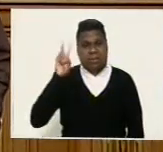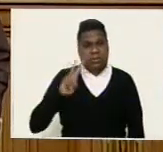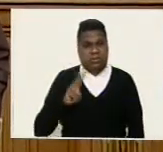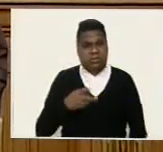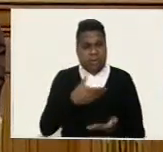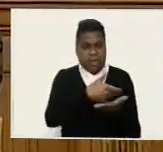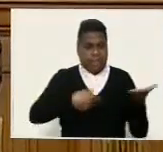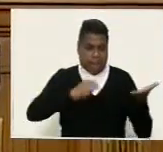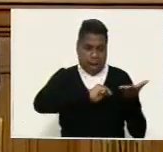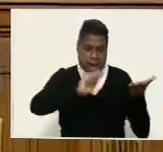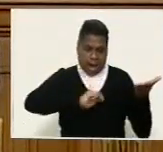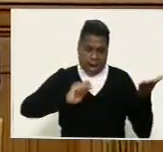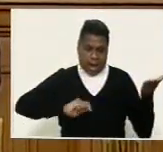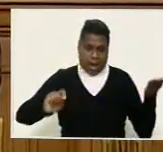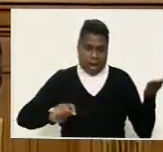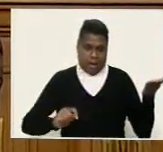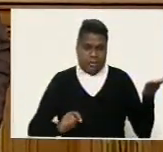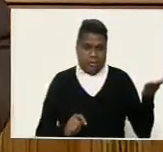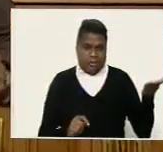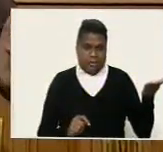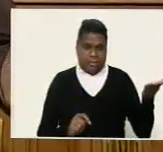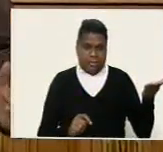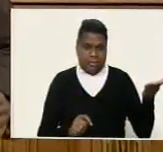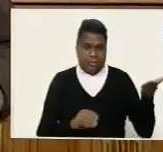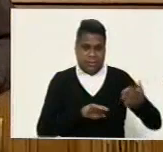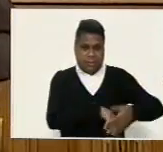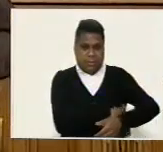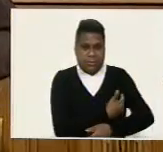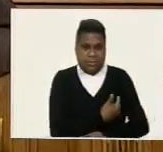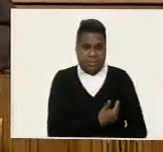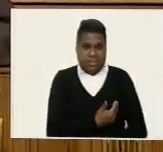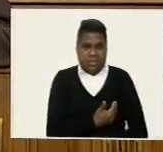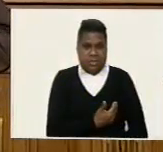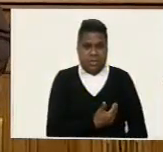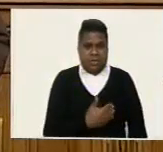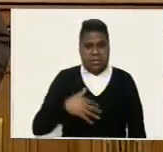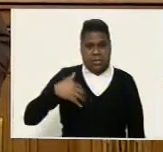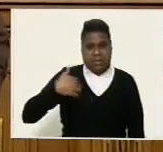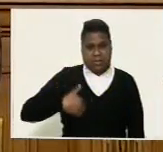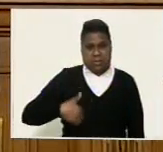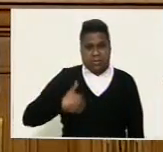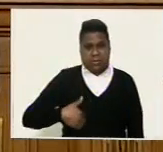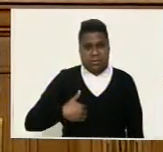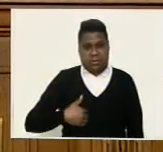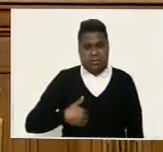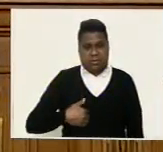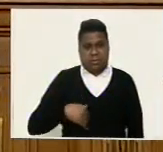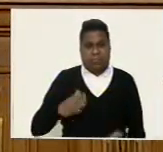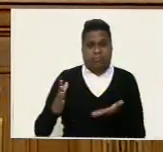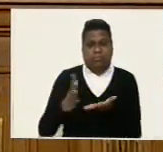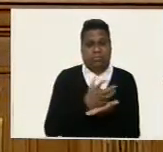la rectora de la Universidad de La Plata para que le quitara el premio Hugo Chávez.